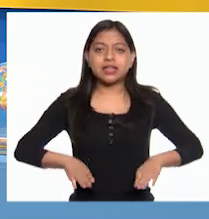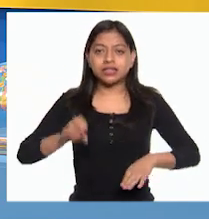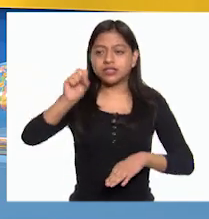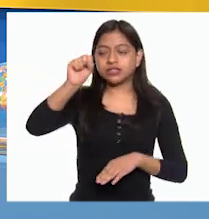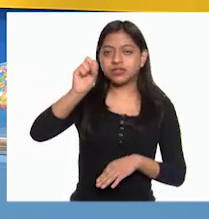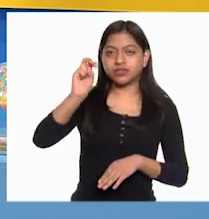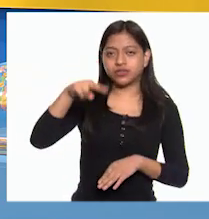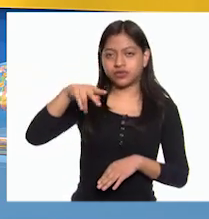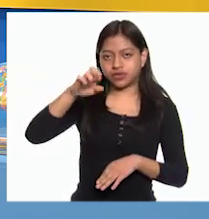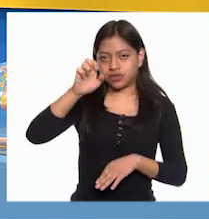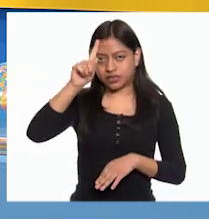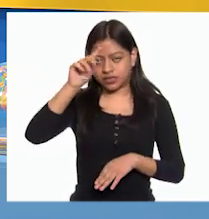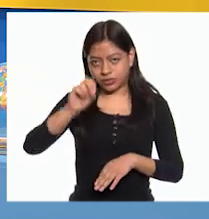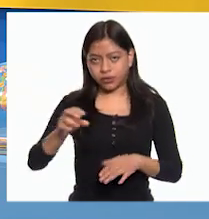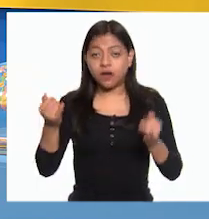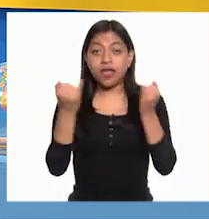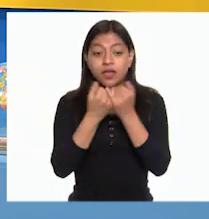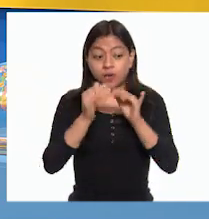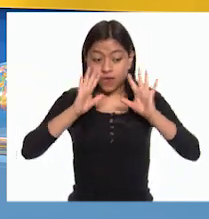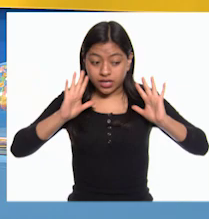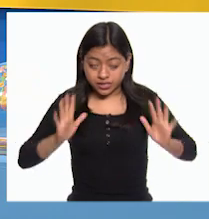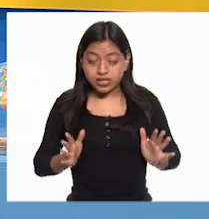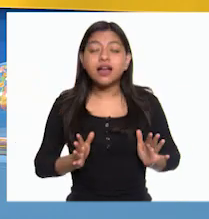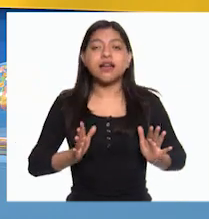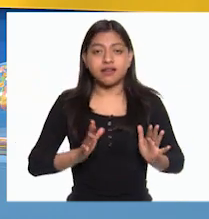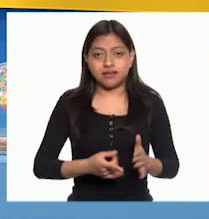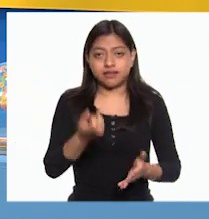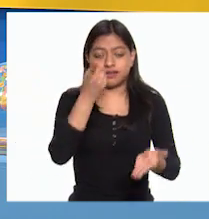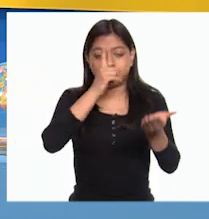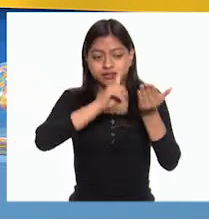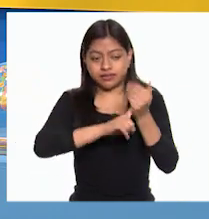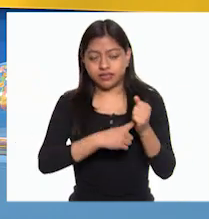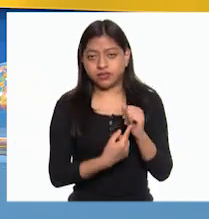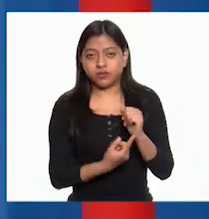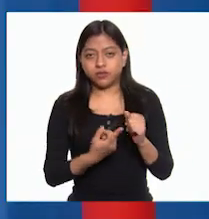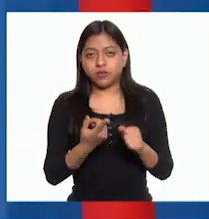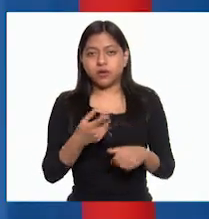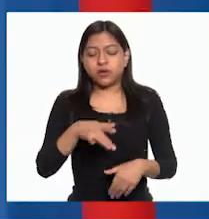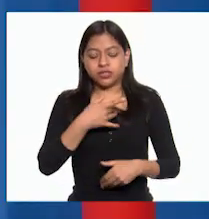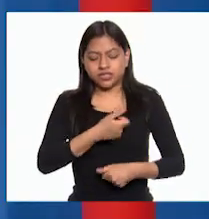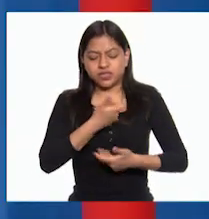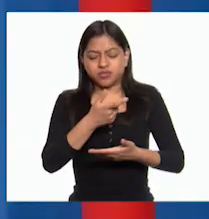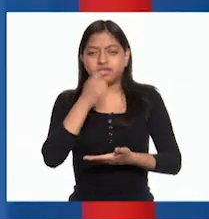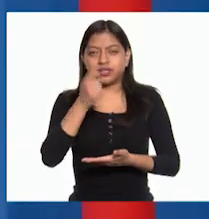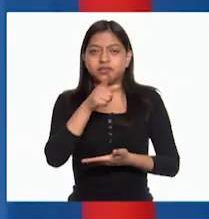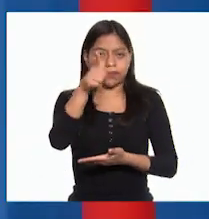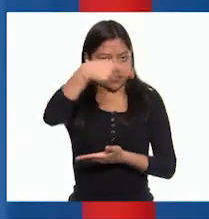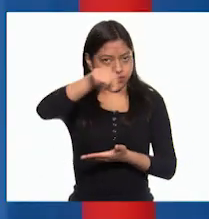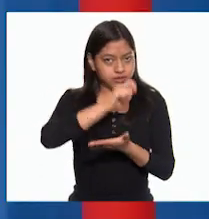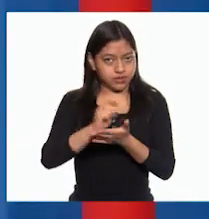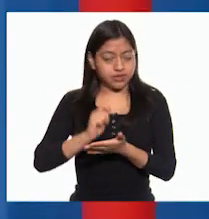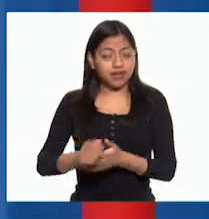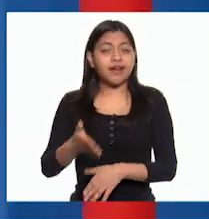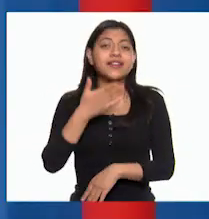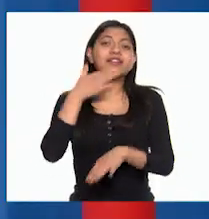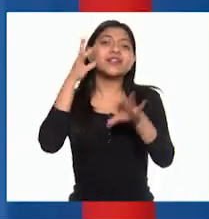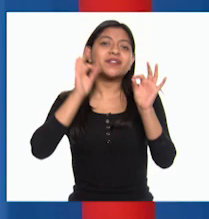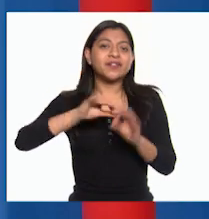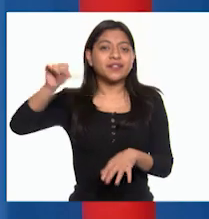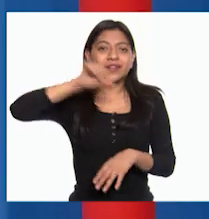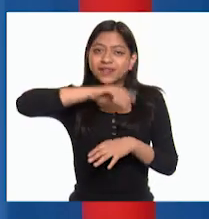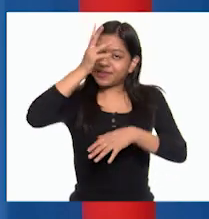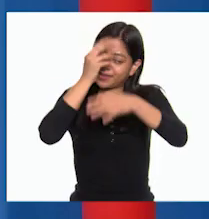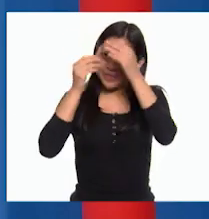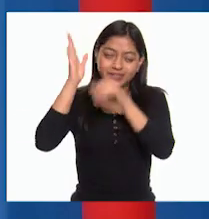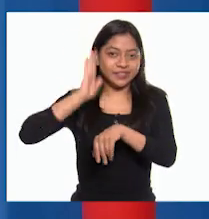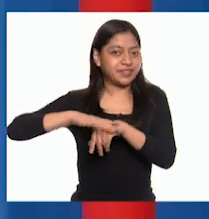Al final, escribiremos una definición del concepto poesía. Ay, y qué bueno que tengamos la posibilidad de continuar